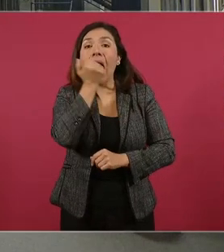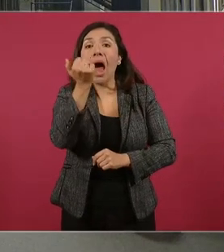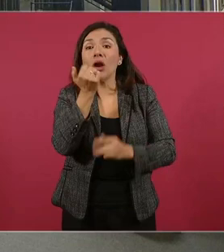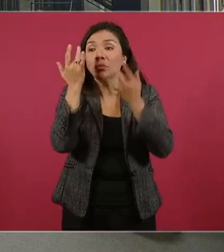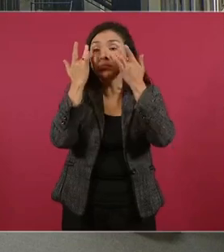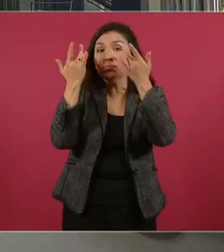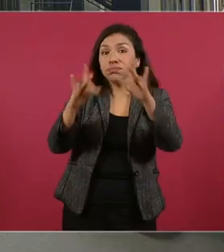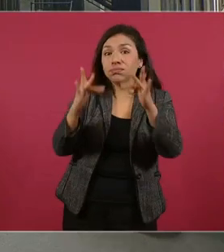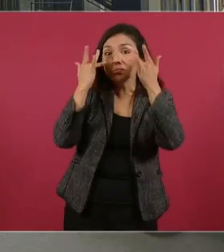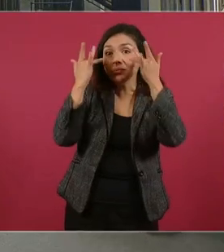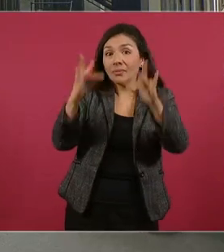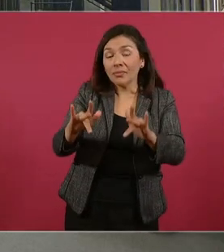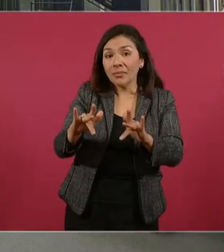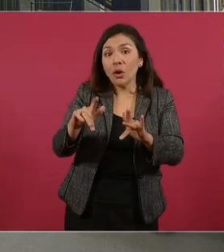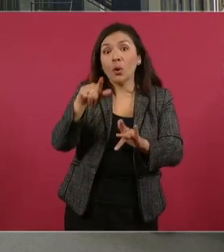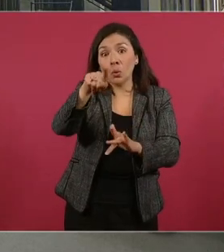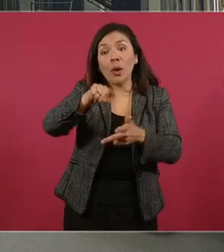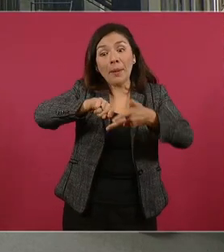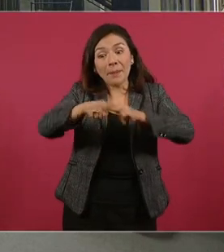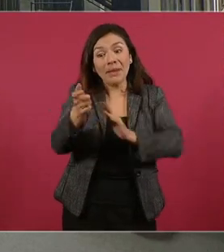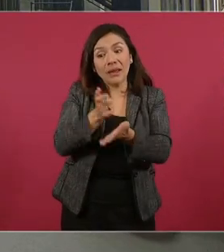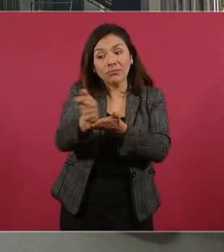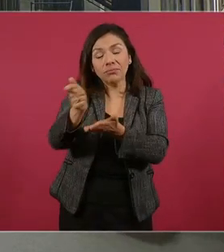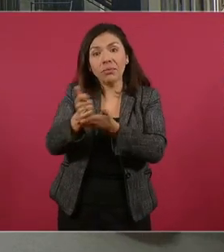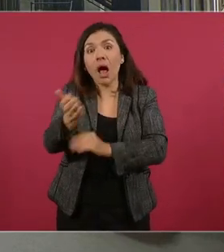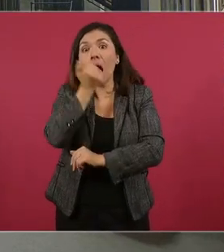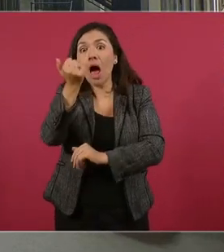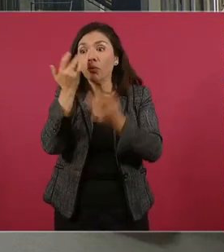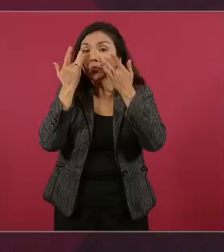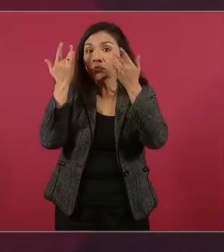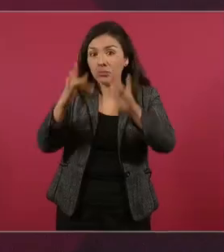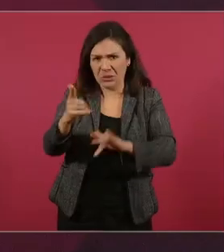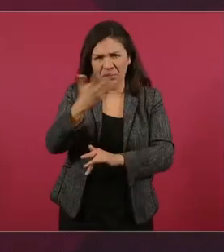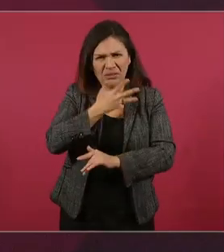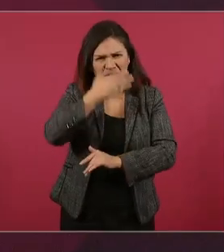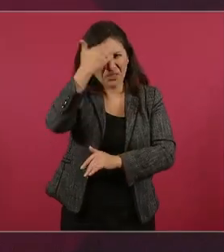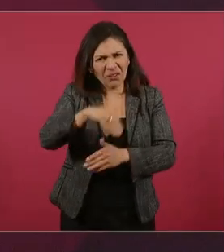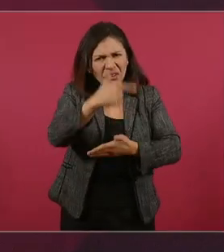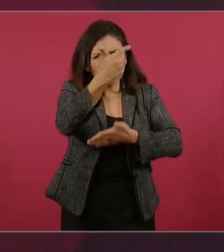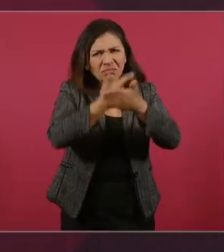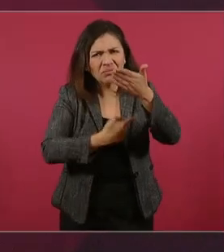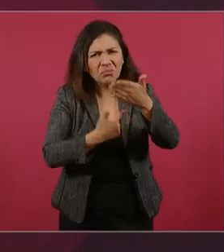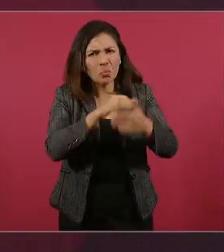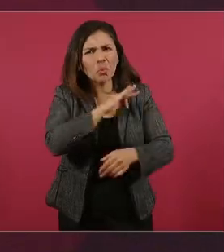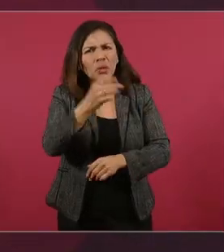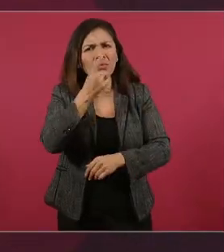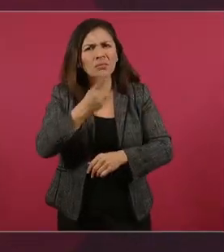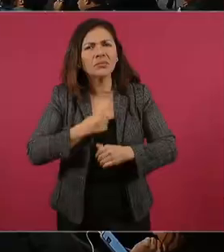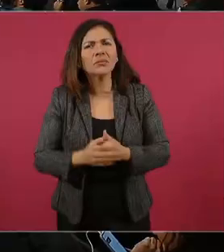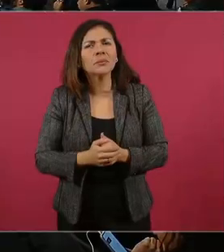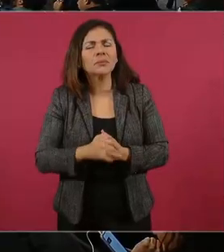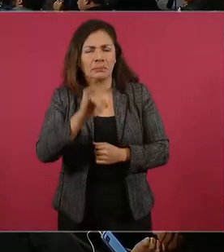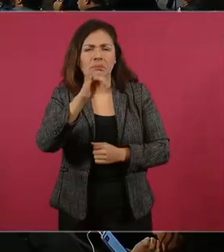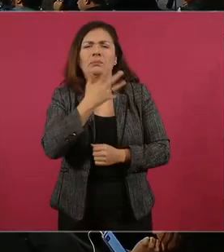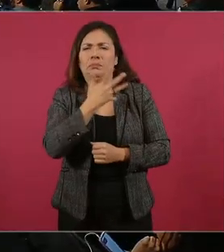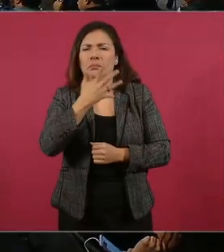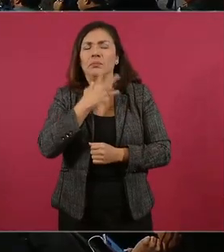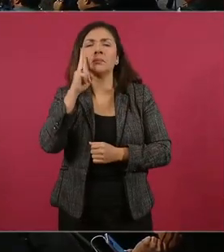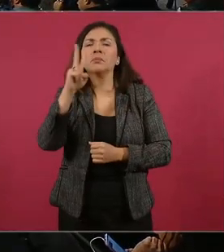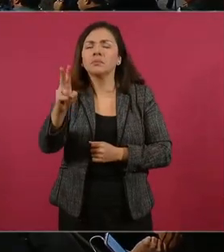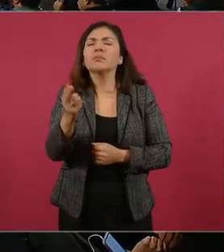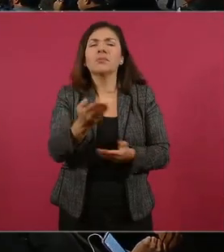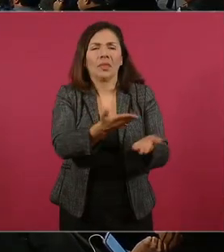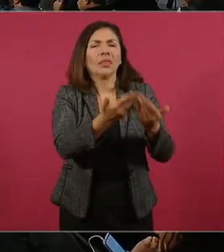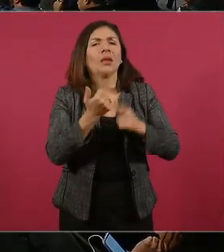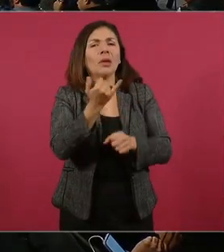partir de los apoyos? Sí, sí, tenemos eso. A ver si nos mandan la información.